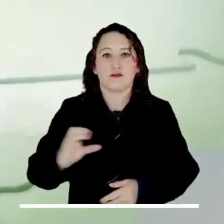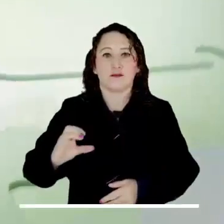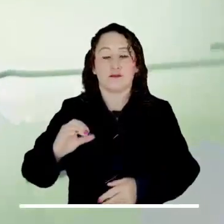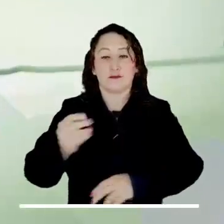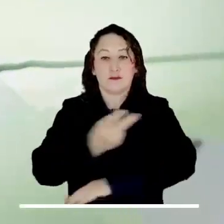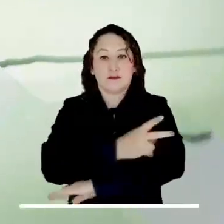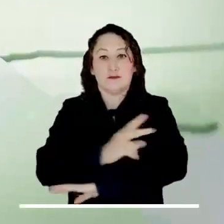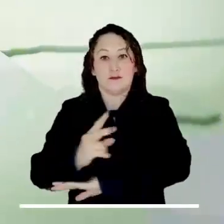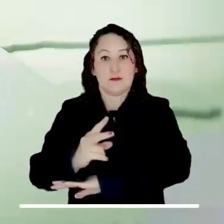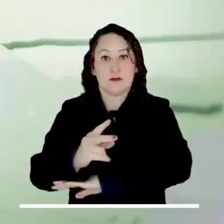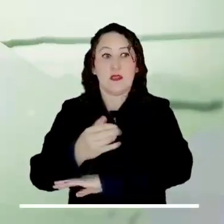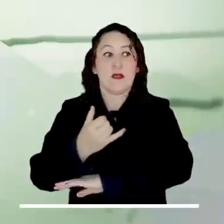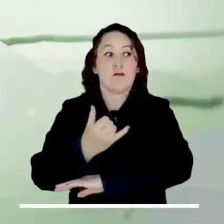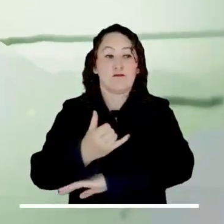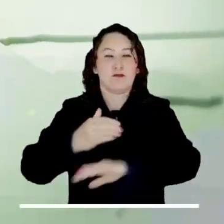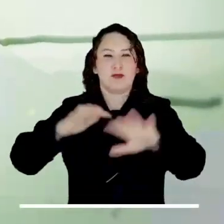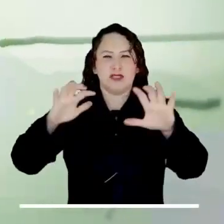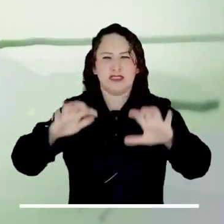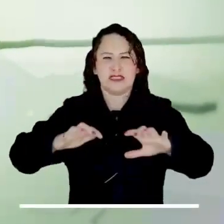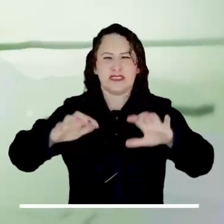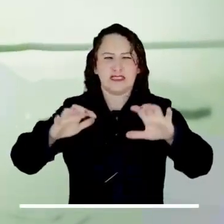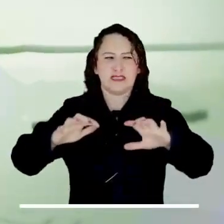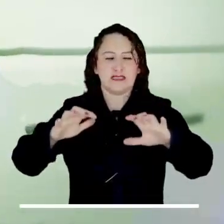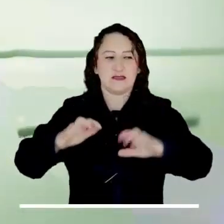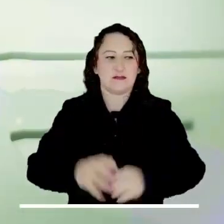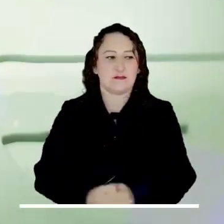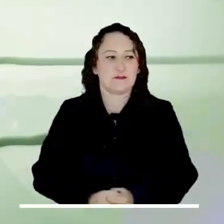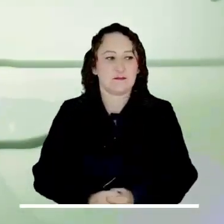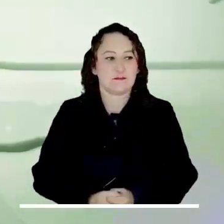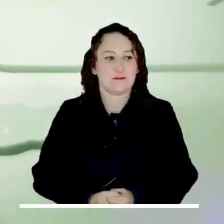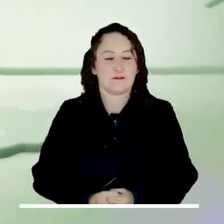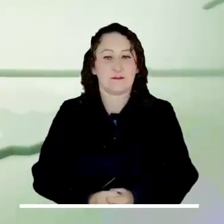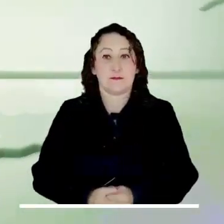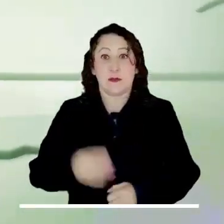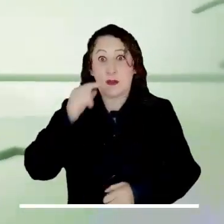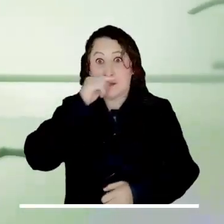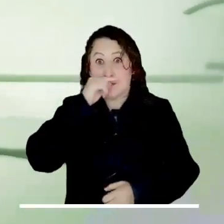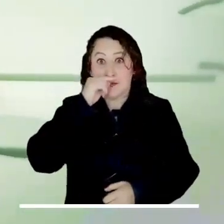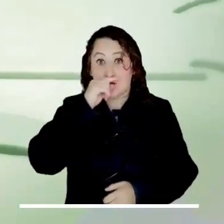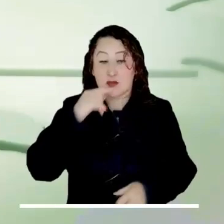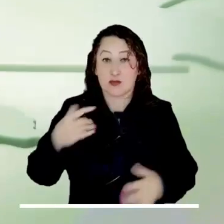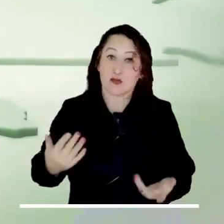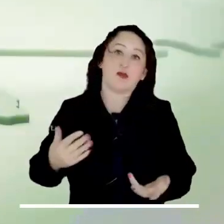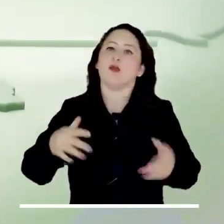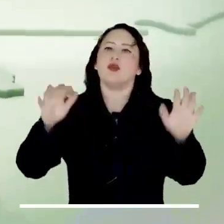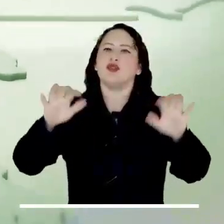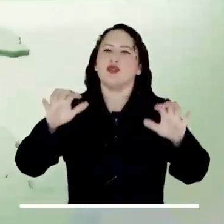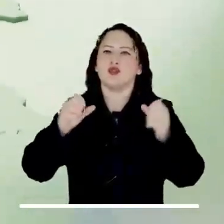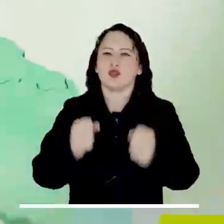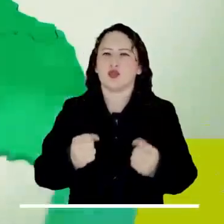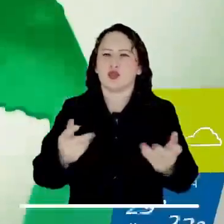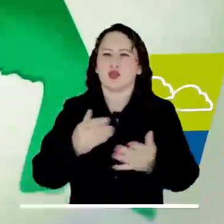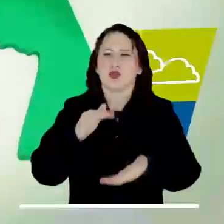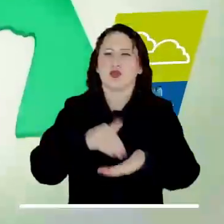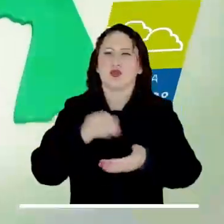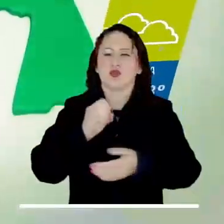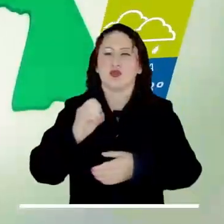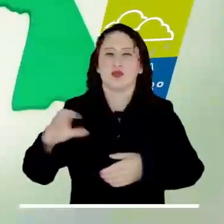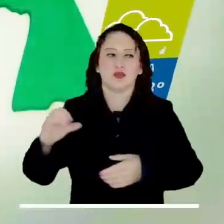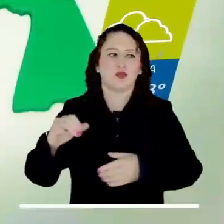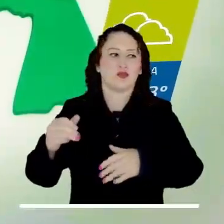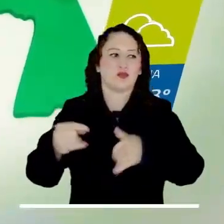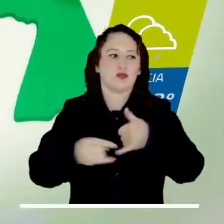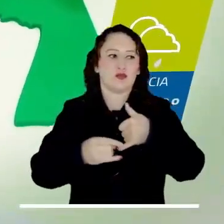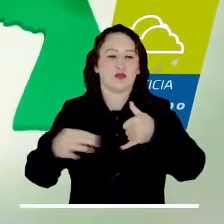tiempo seco. La excepción se espera en el suroccidente de Vichada, donde son posibles las lluvias. La región amazónica